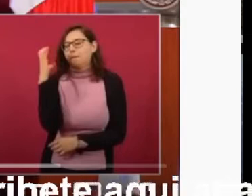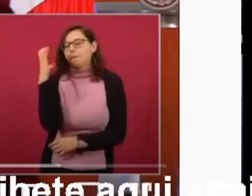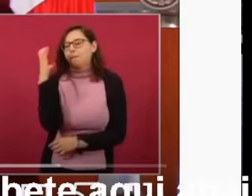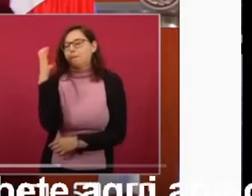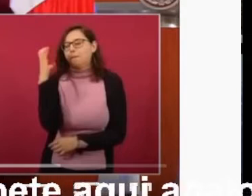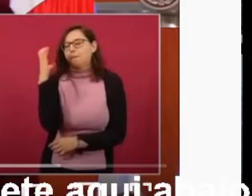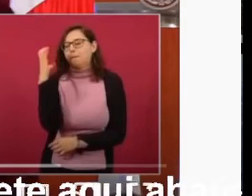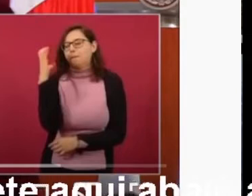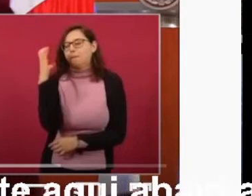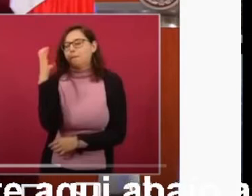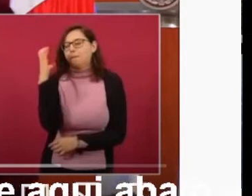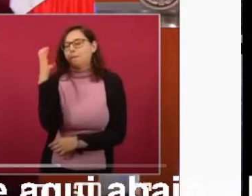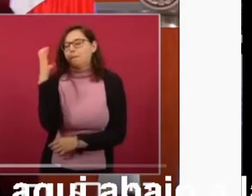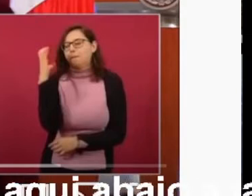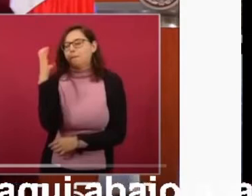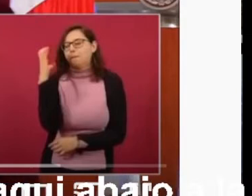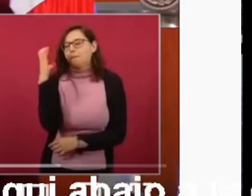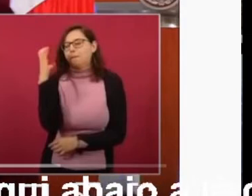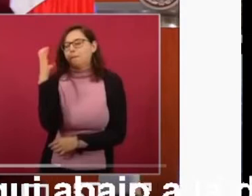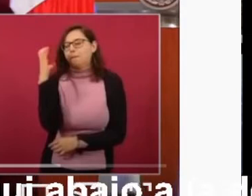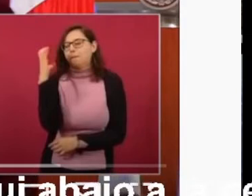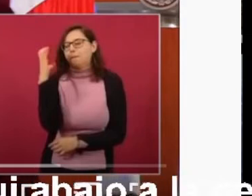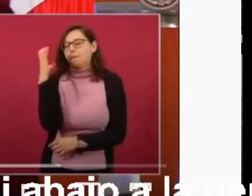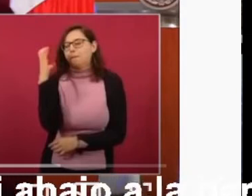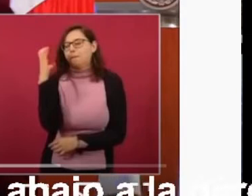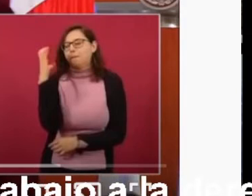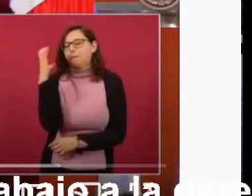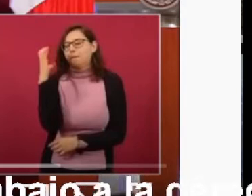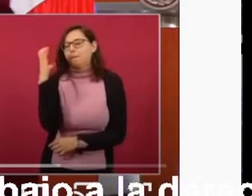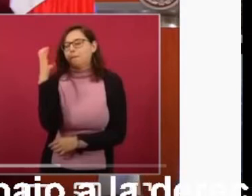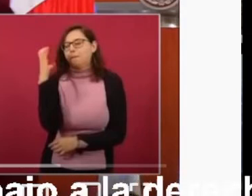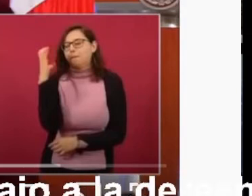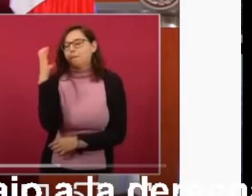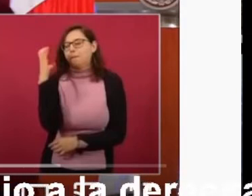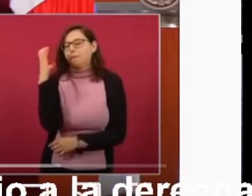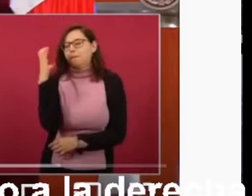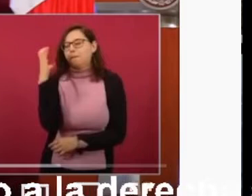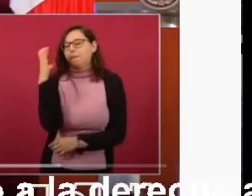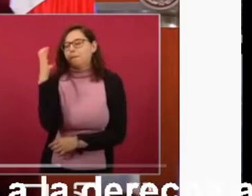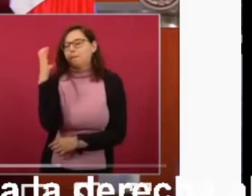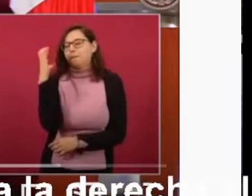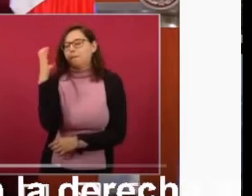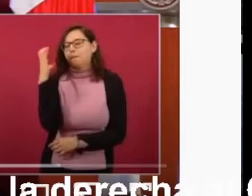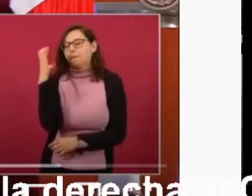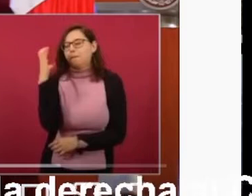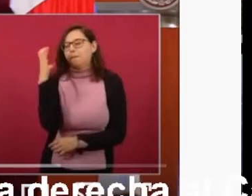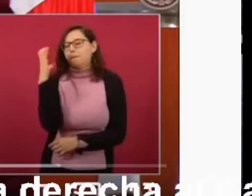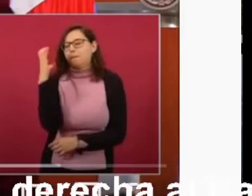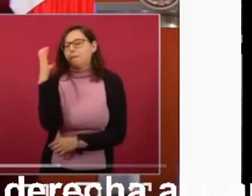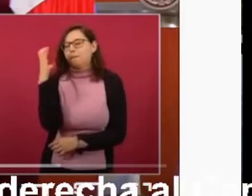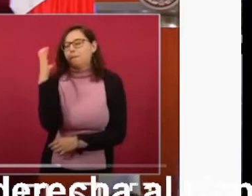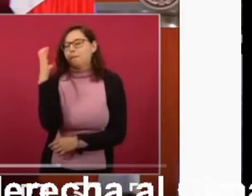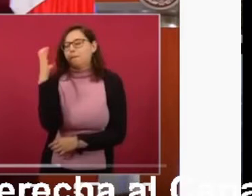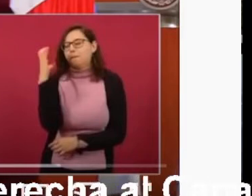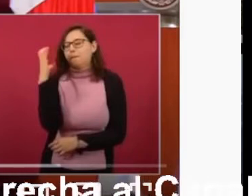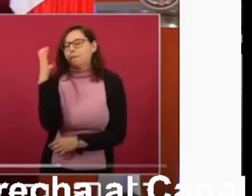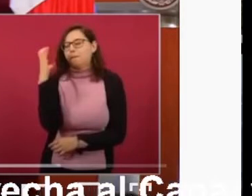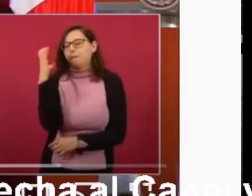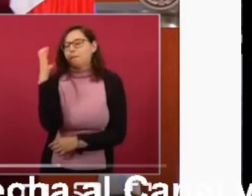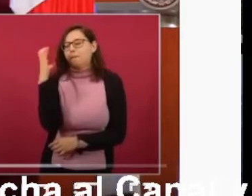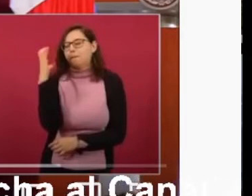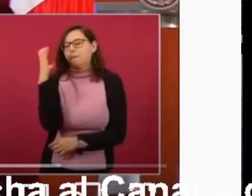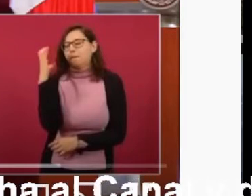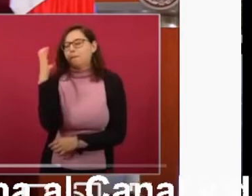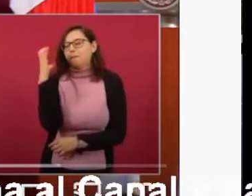tener la consideración de nada porque todo lo que está haciendo lo está haciendo mal en contra del gobierno en